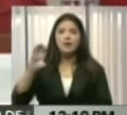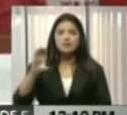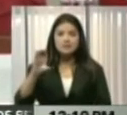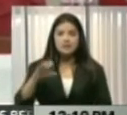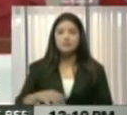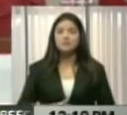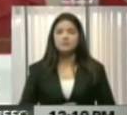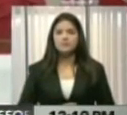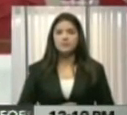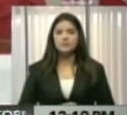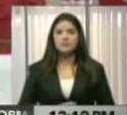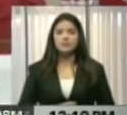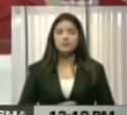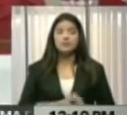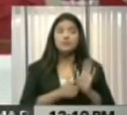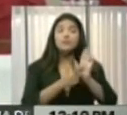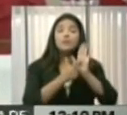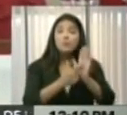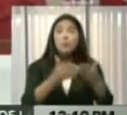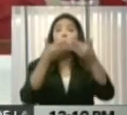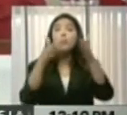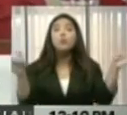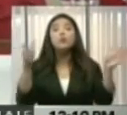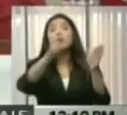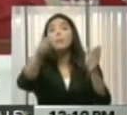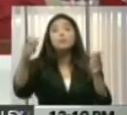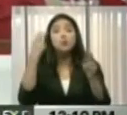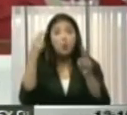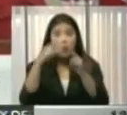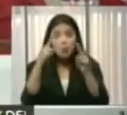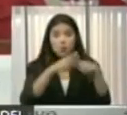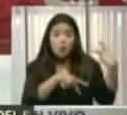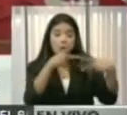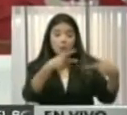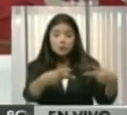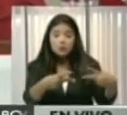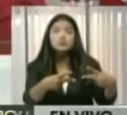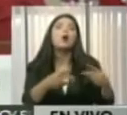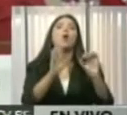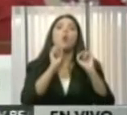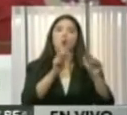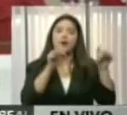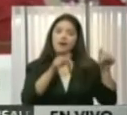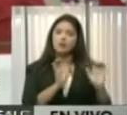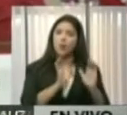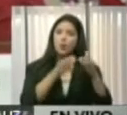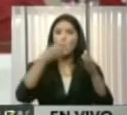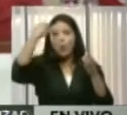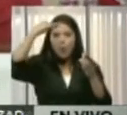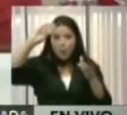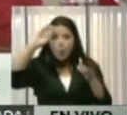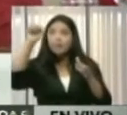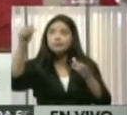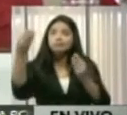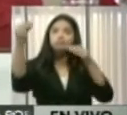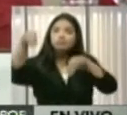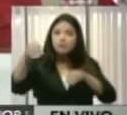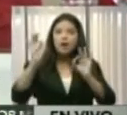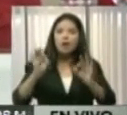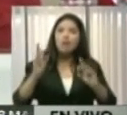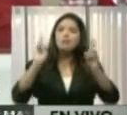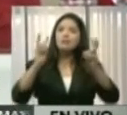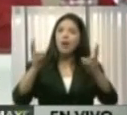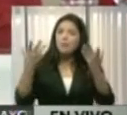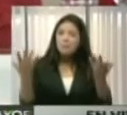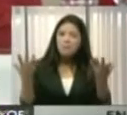Una vez hecho público este proceso, se establecerán mecanismos con la Mesa de La Habana para identificar temas en que